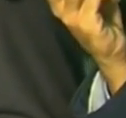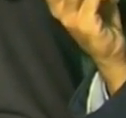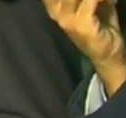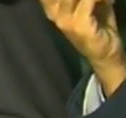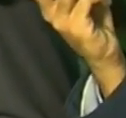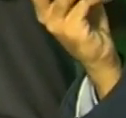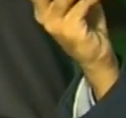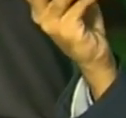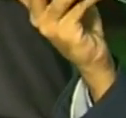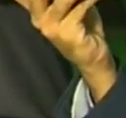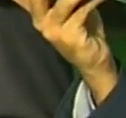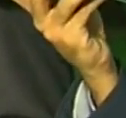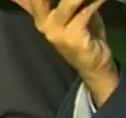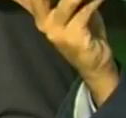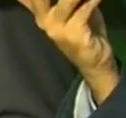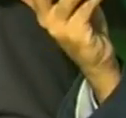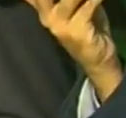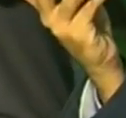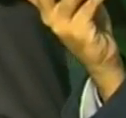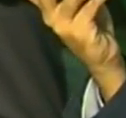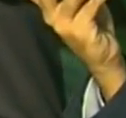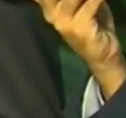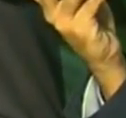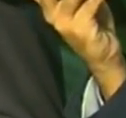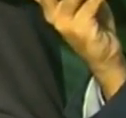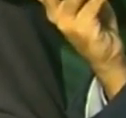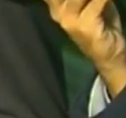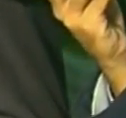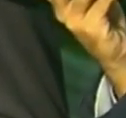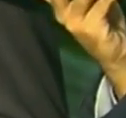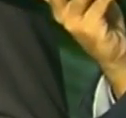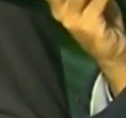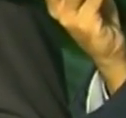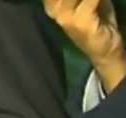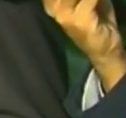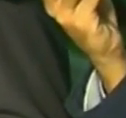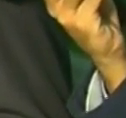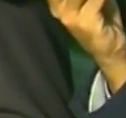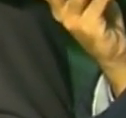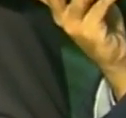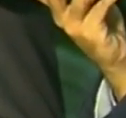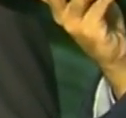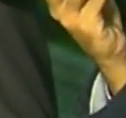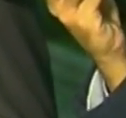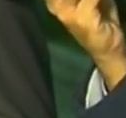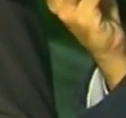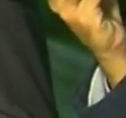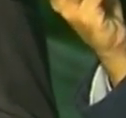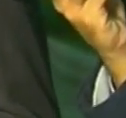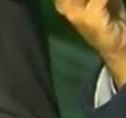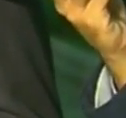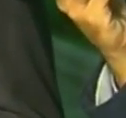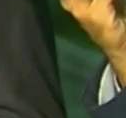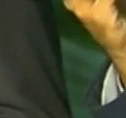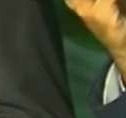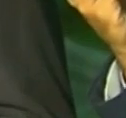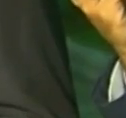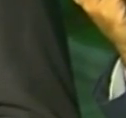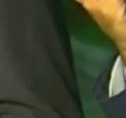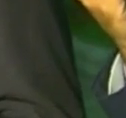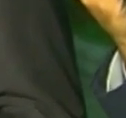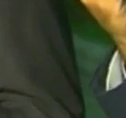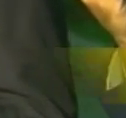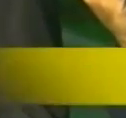Productiva y Diversificada ha estado trabajando estas leyes. Vamos a seguir trabajando. Ya el día jueves debemos terminar de aprobar esta